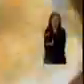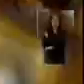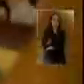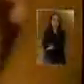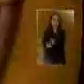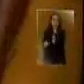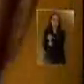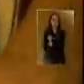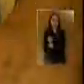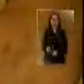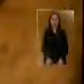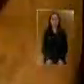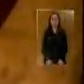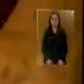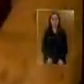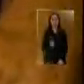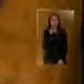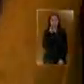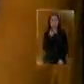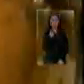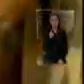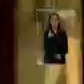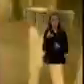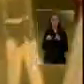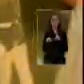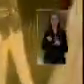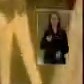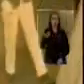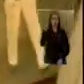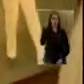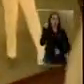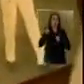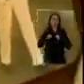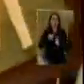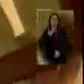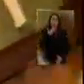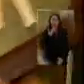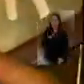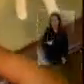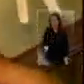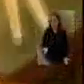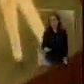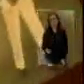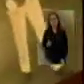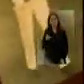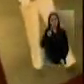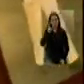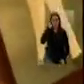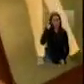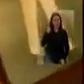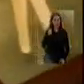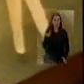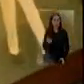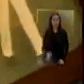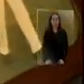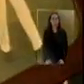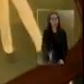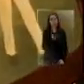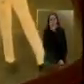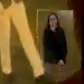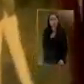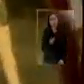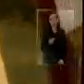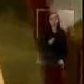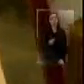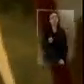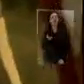y ahí cuando... Esa, porque también fui joven, pues, Carolita. Aunque tú pero no... ¡Qué linda! Y él